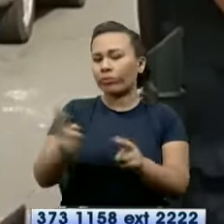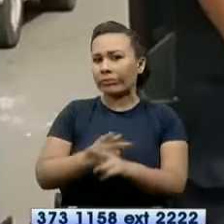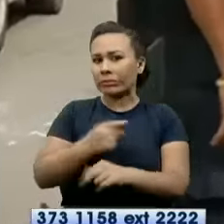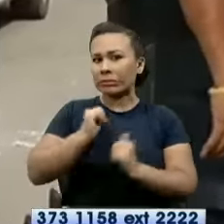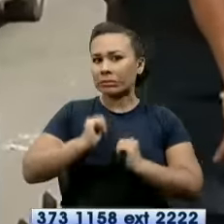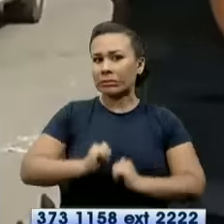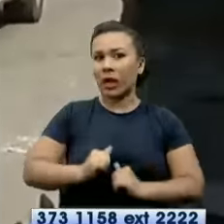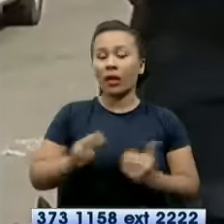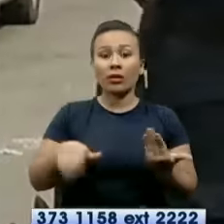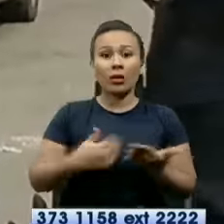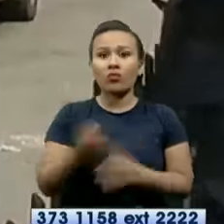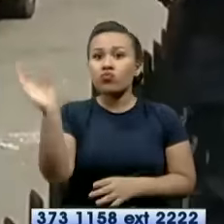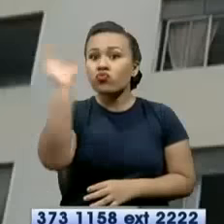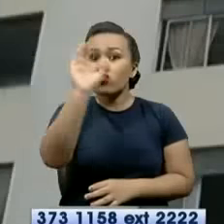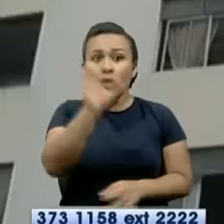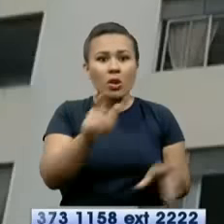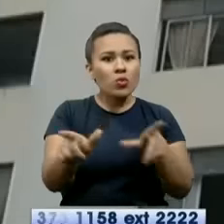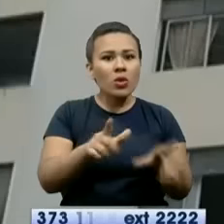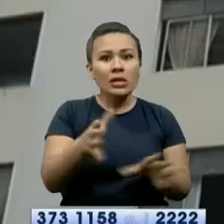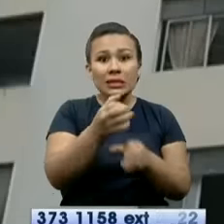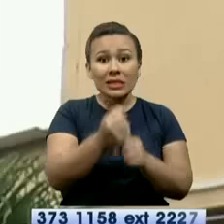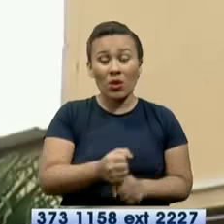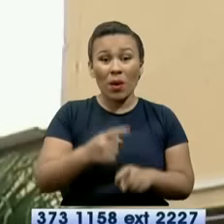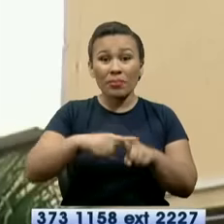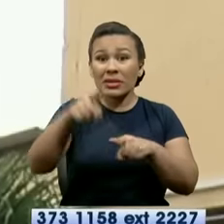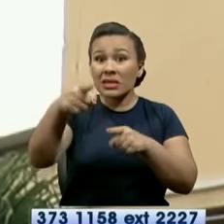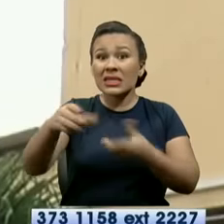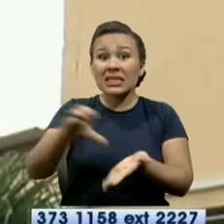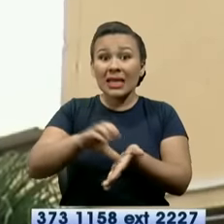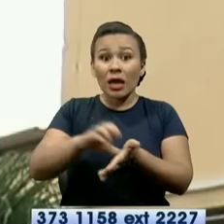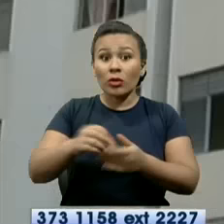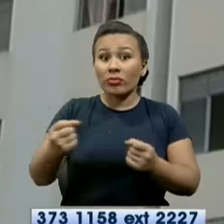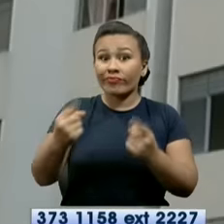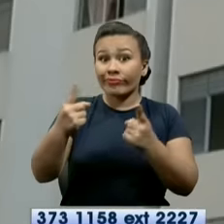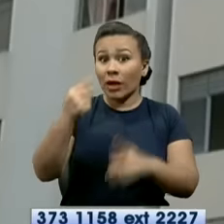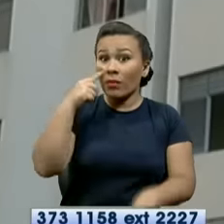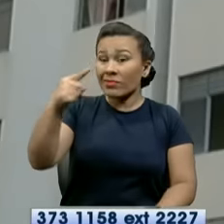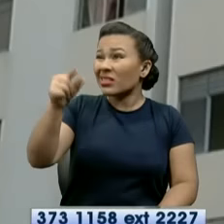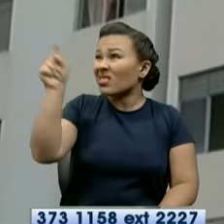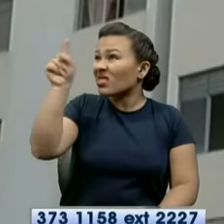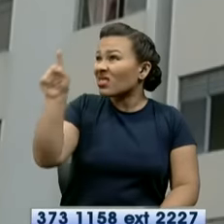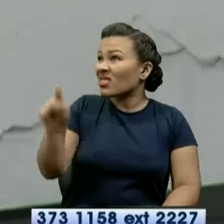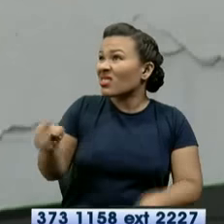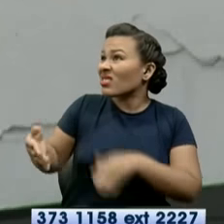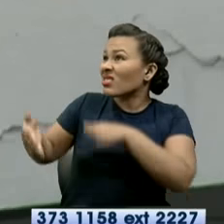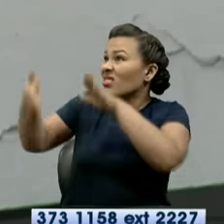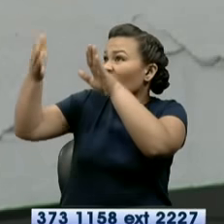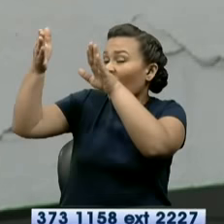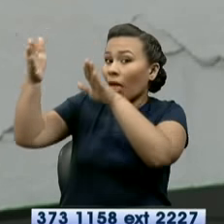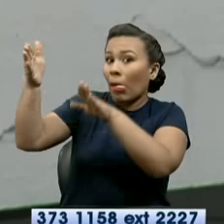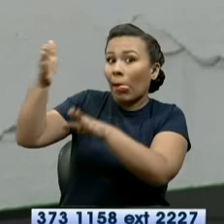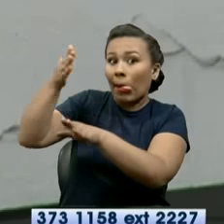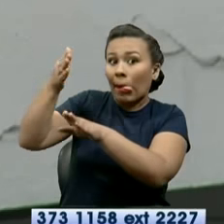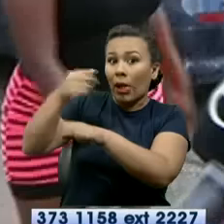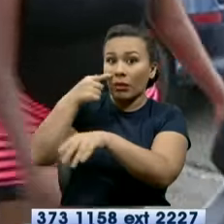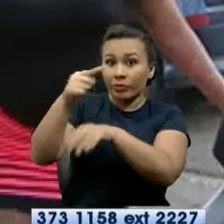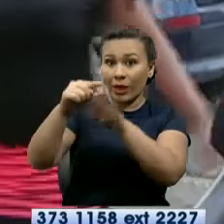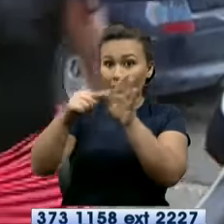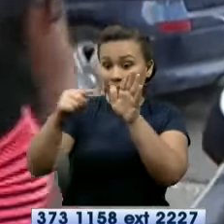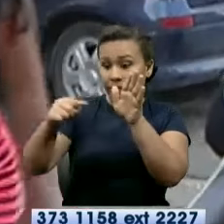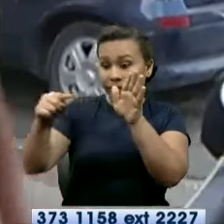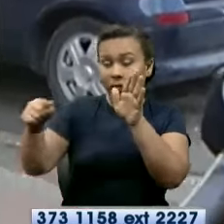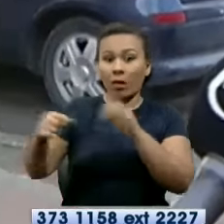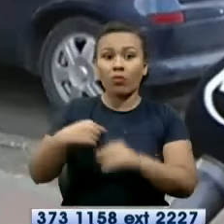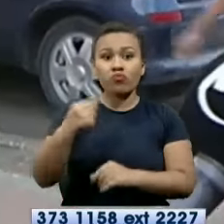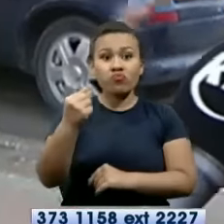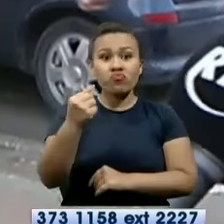buscaban un sitio seguro, pero en el centro, pocas son las opciones. Ese condominio, cuando fue el primer terremoto, hubo